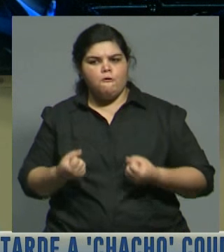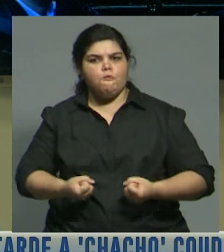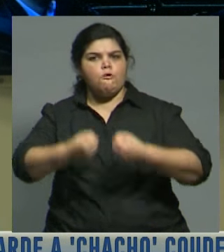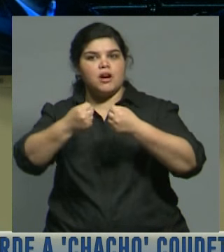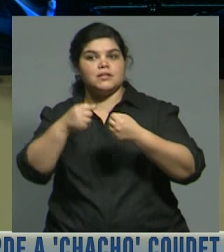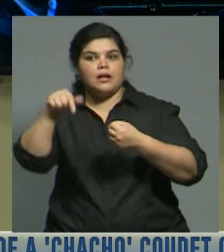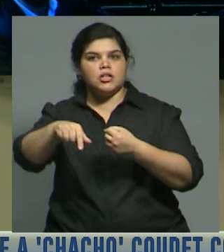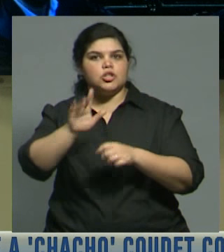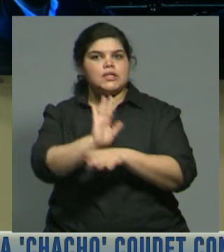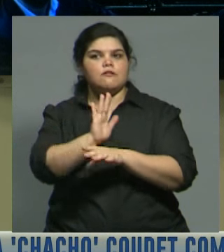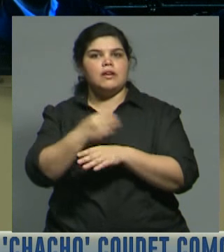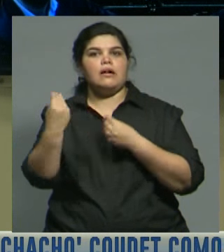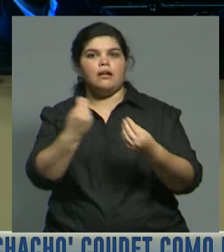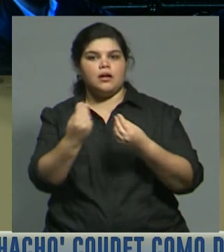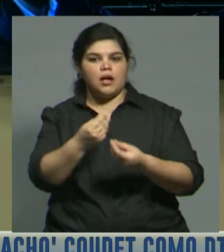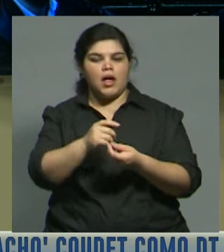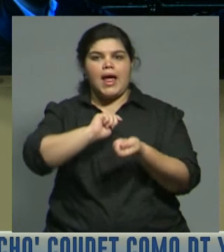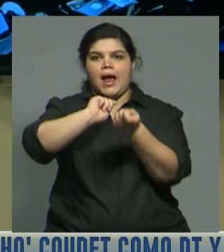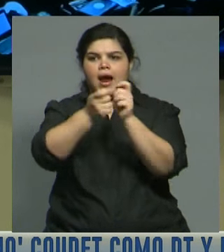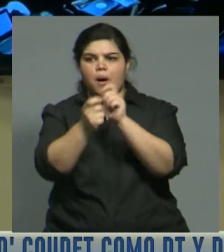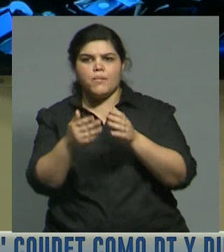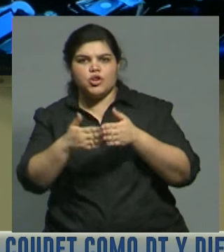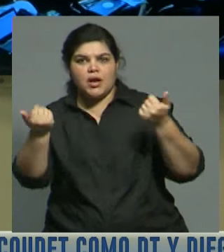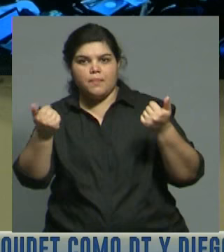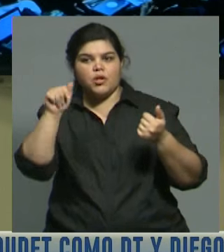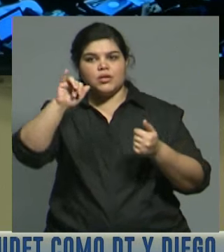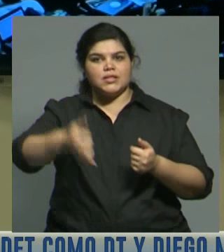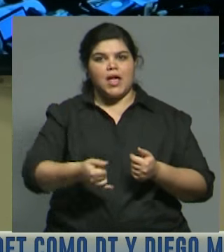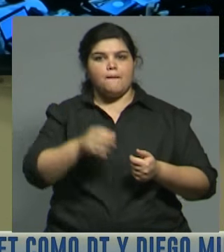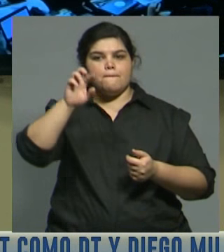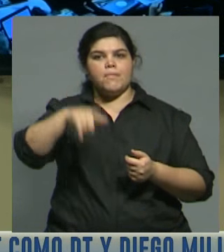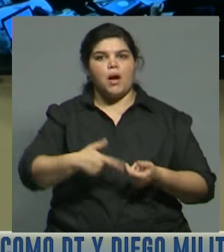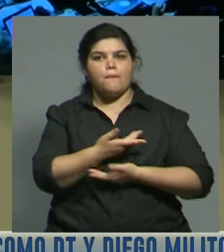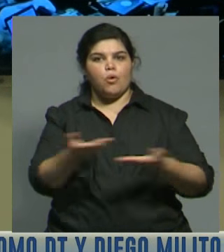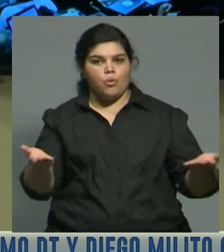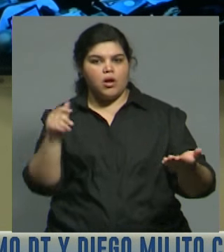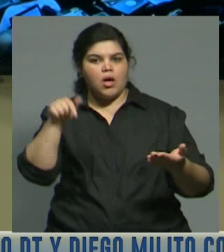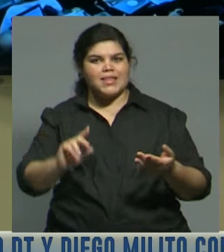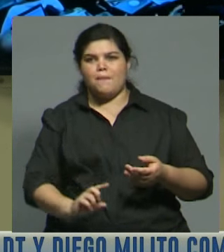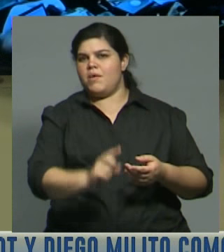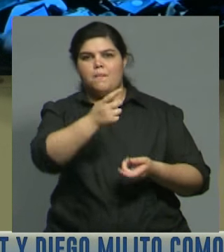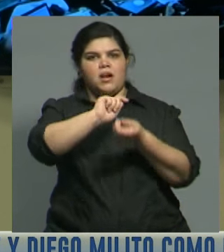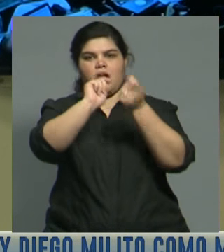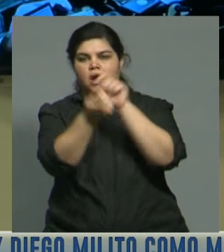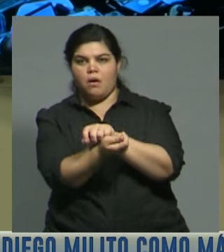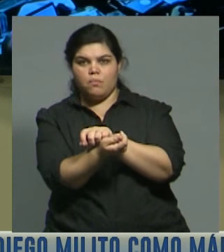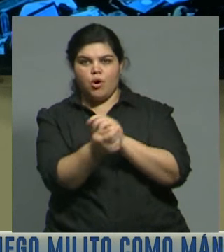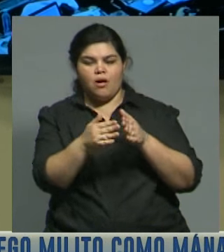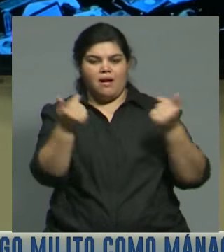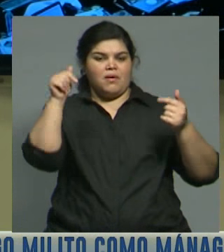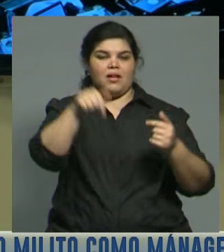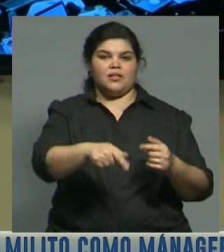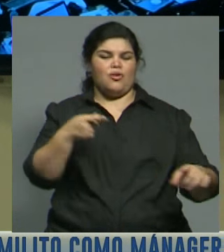de reformas, una serie de políticas públicas que tiene pensado implementar, y esta ha sido una de las primeras y una particularmente controversial